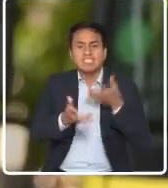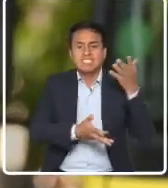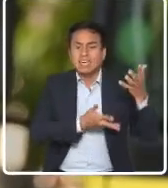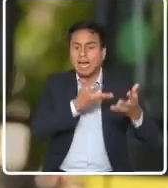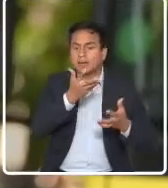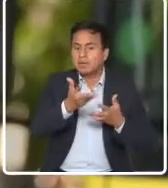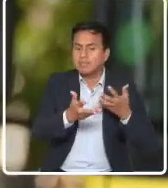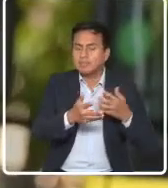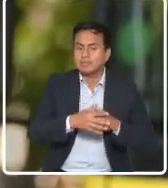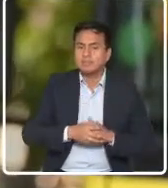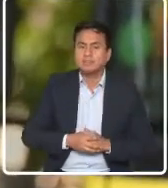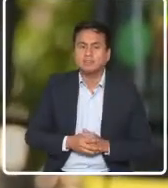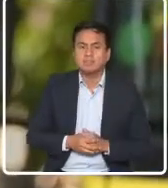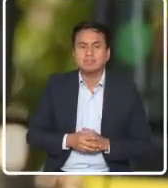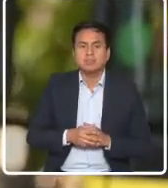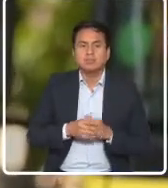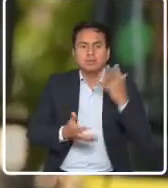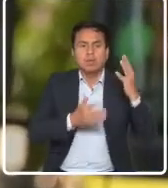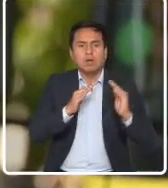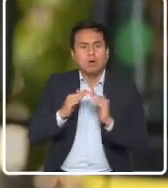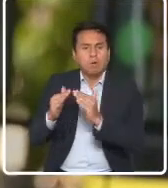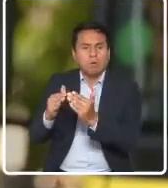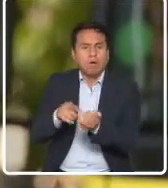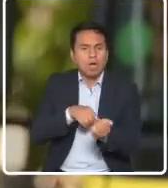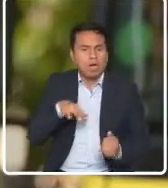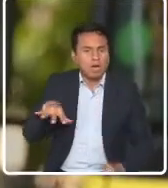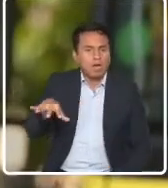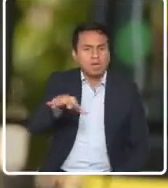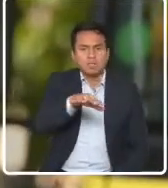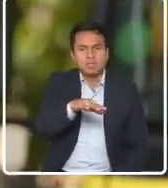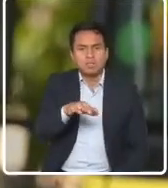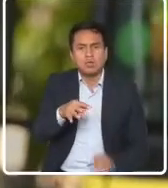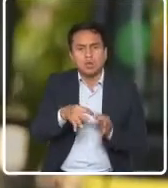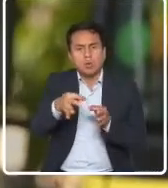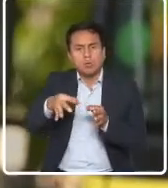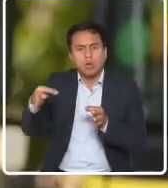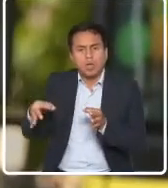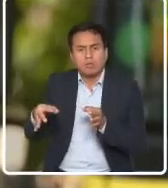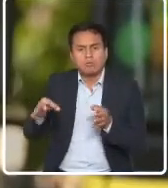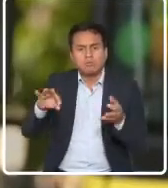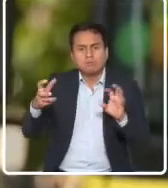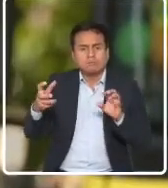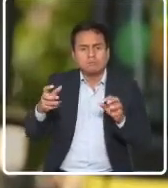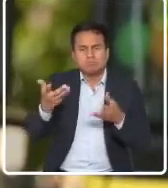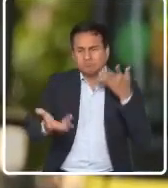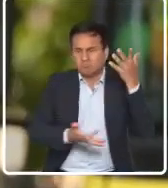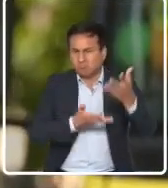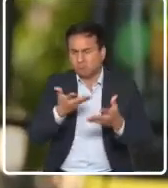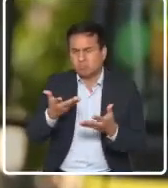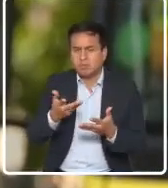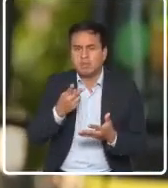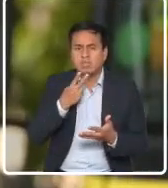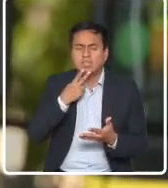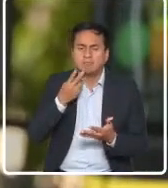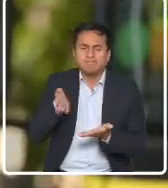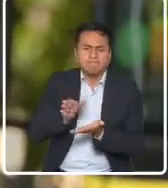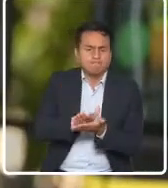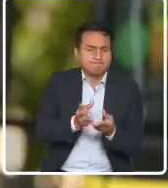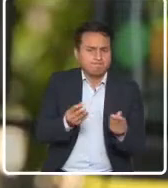llamas consumieron hogares, pueblos arrasados y vidas humanas